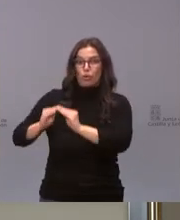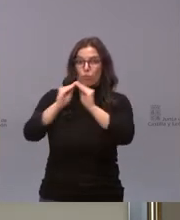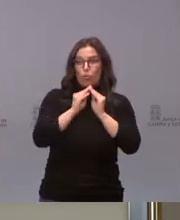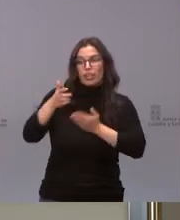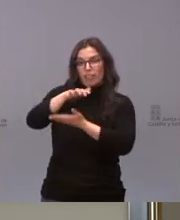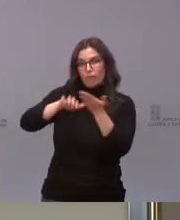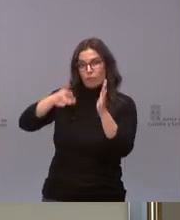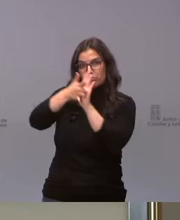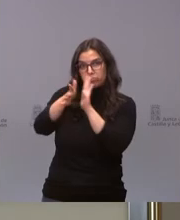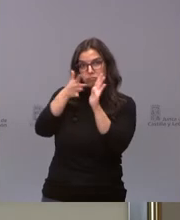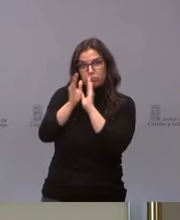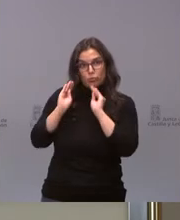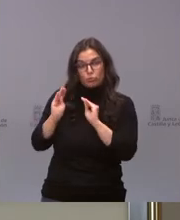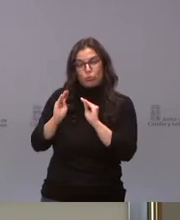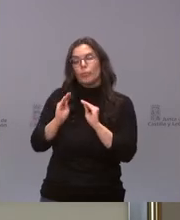se expuso,